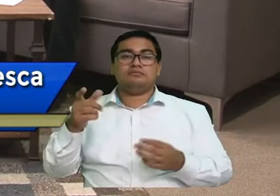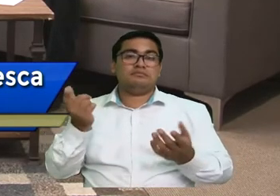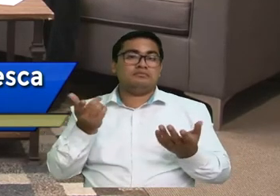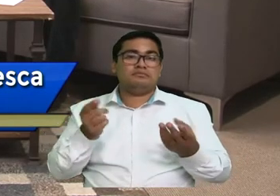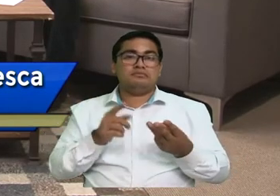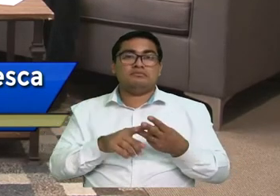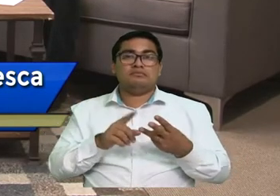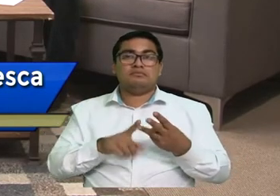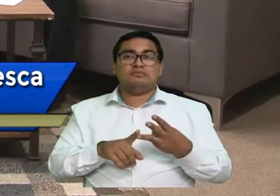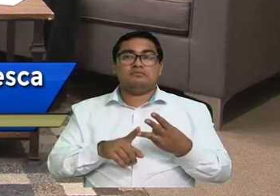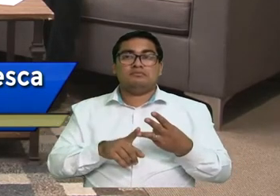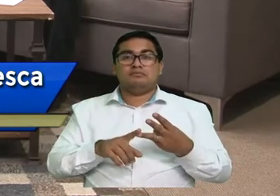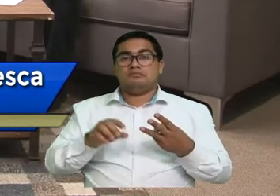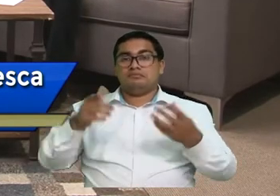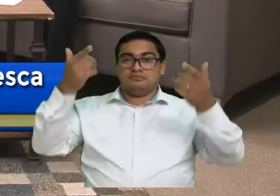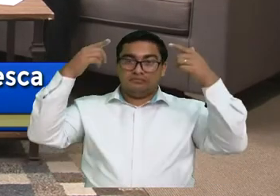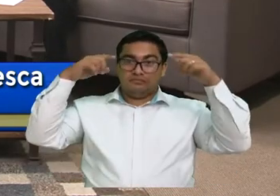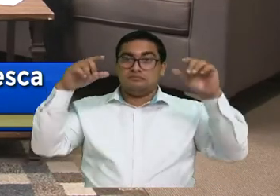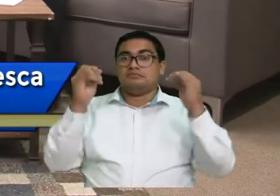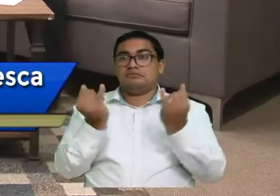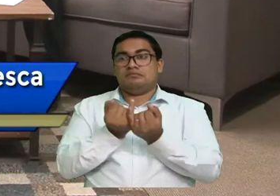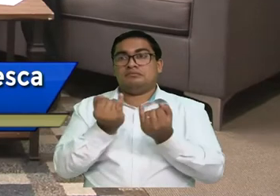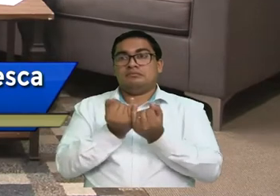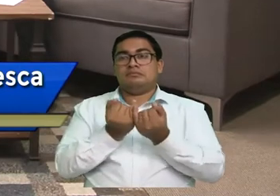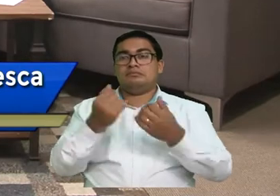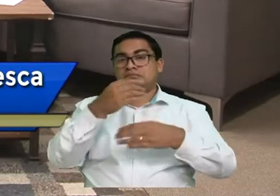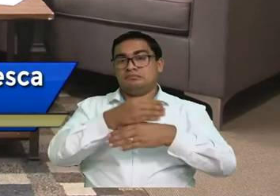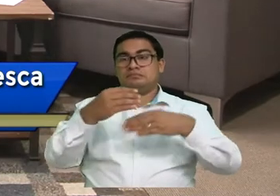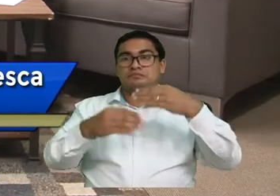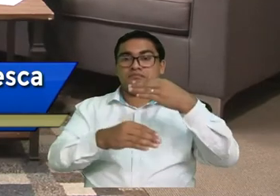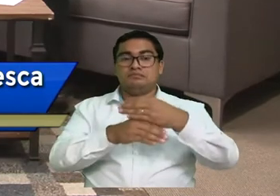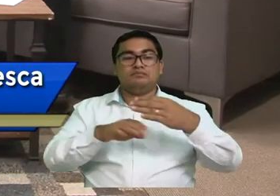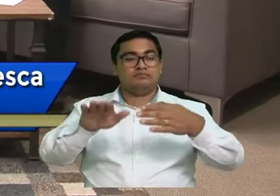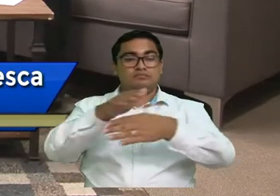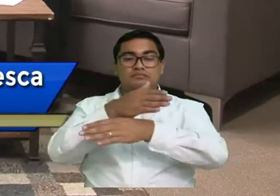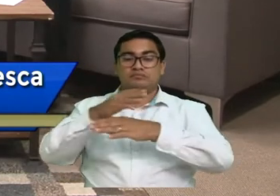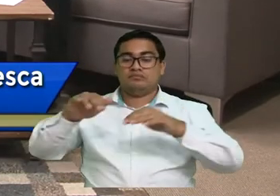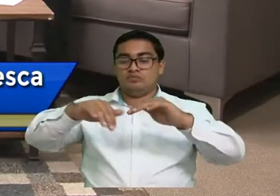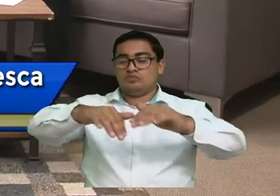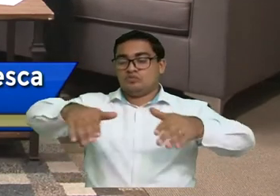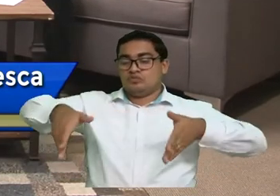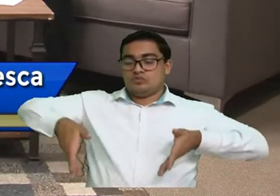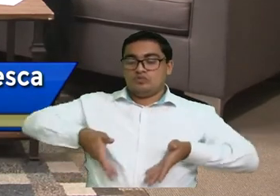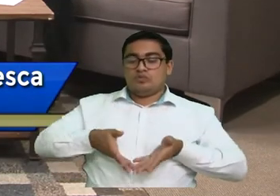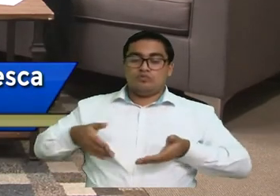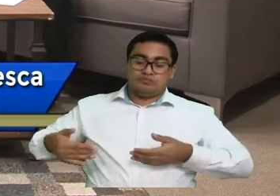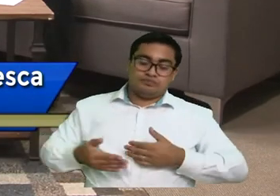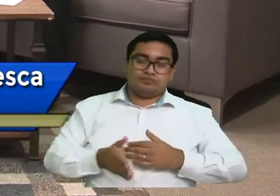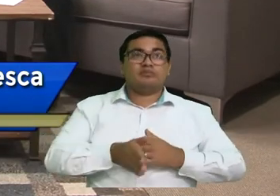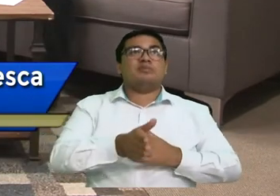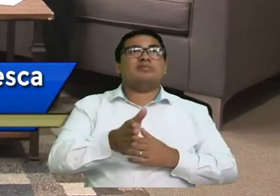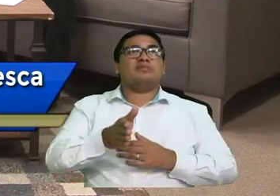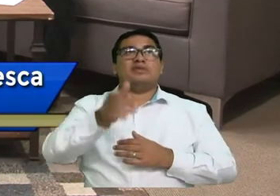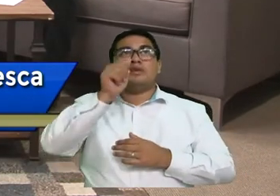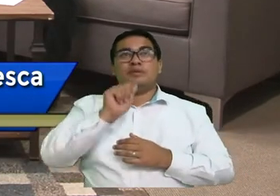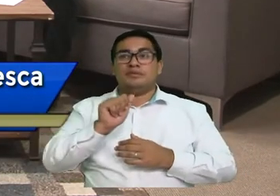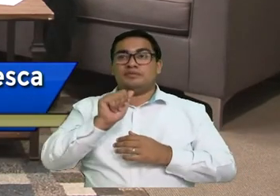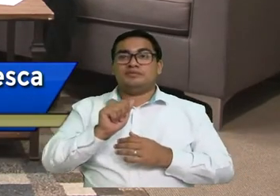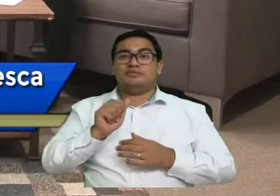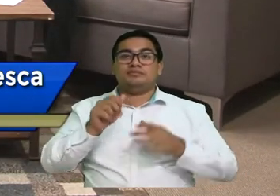y si mal no recuerdo también en Masaya, construyendo otros estanques. Ahí andamos con